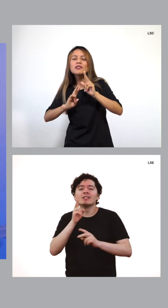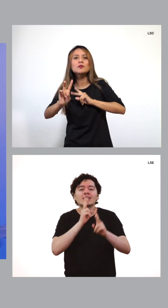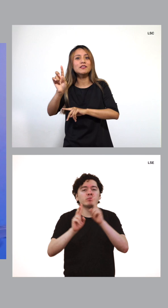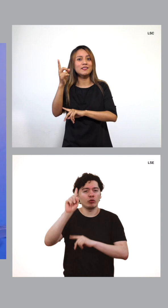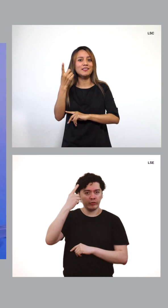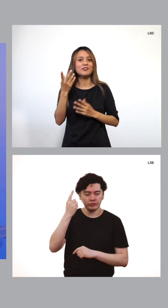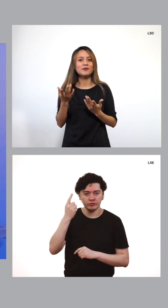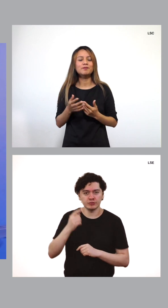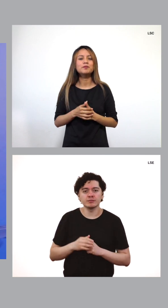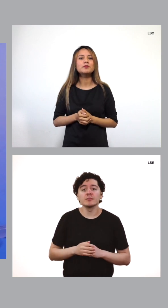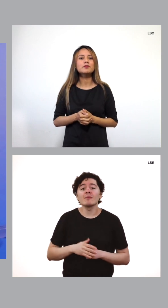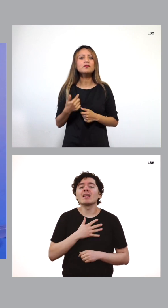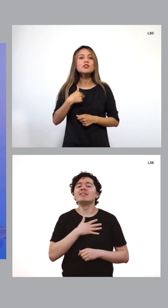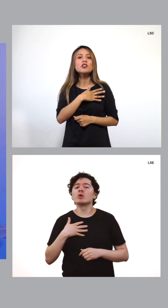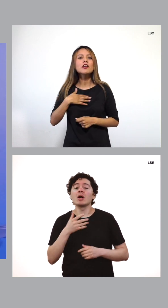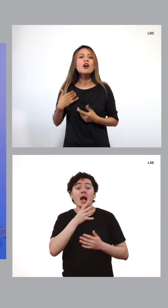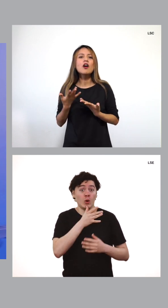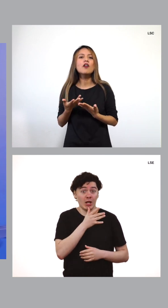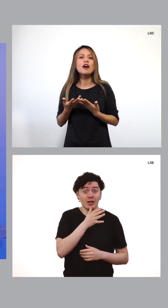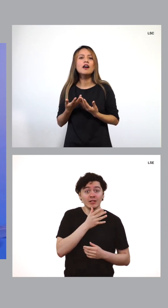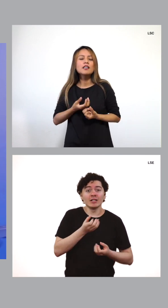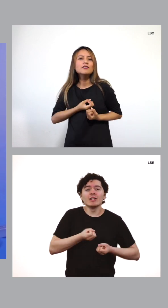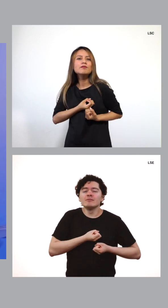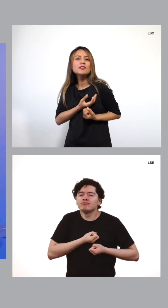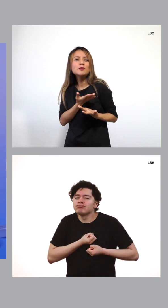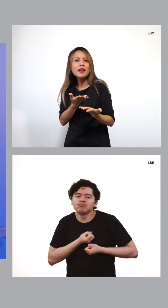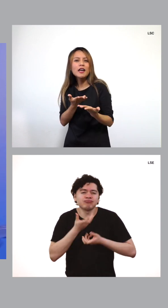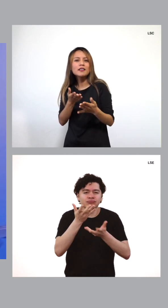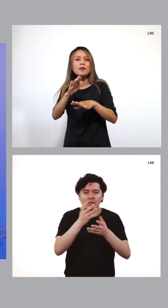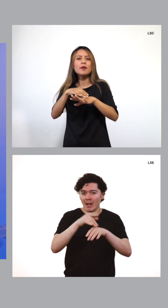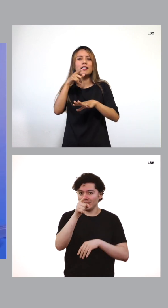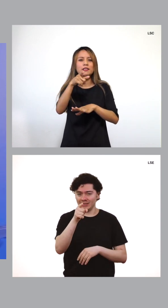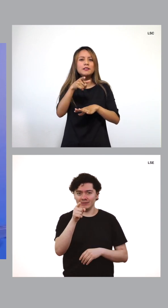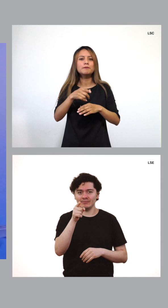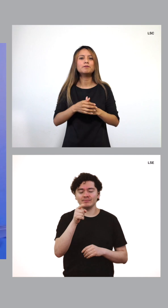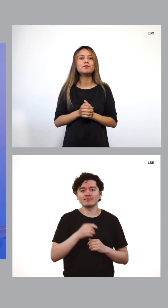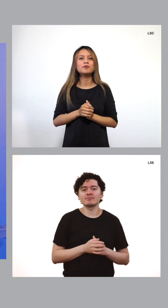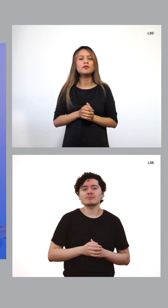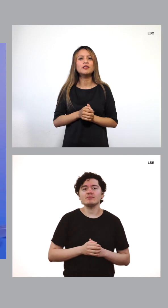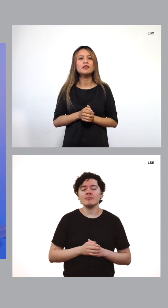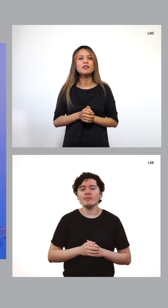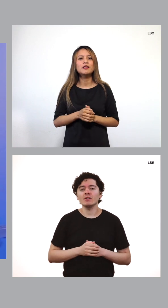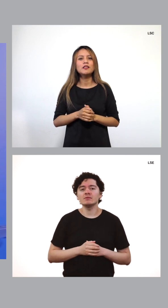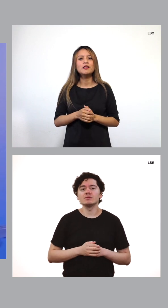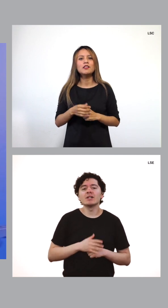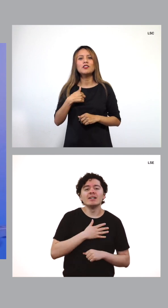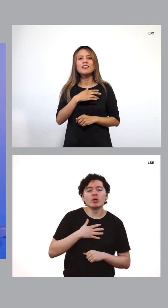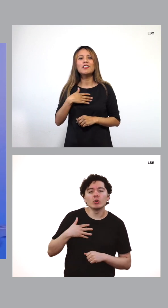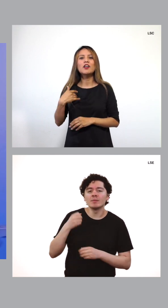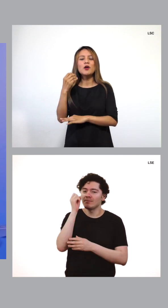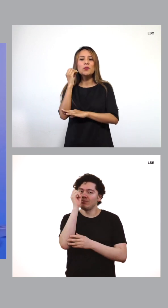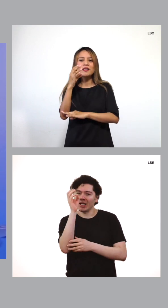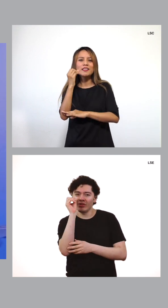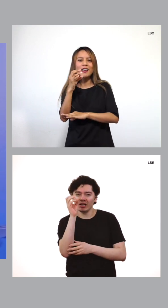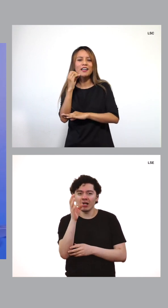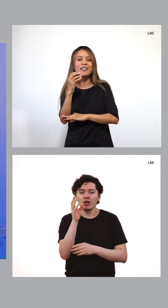realidades. ¿Sabes? Quiero hoy inspirarte con un mensaje, no voy a tomar demasiado tiempo, siempre digo eso y luego acabo tomando un montón, ya llevamos viéndonos varias semanas y